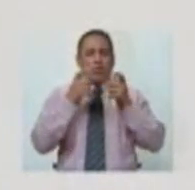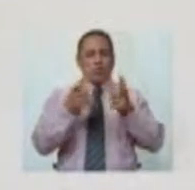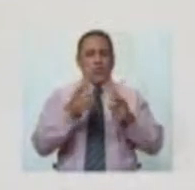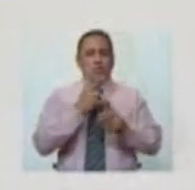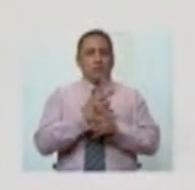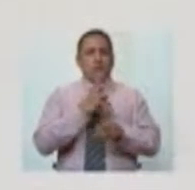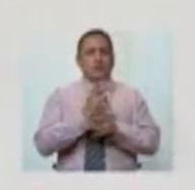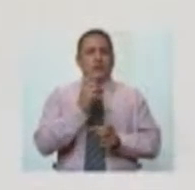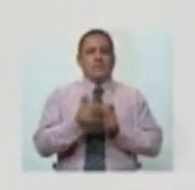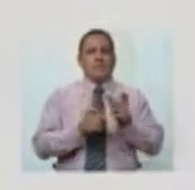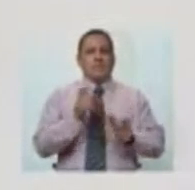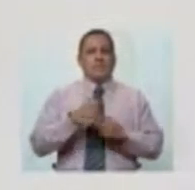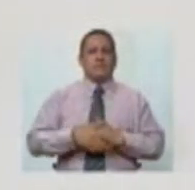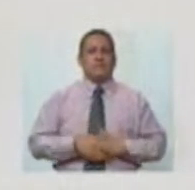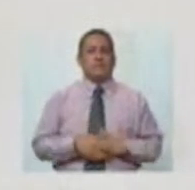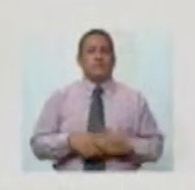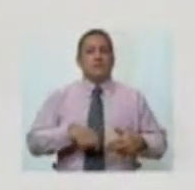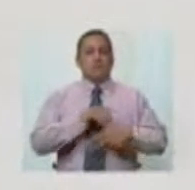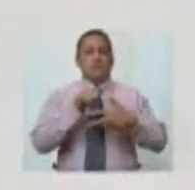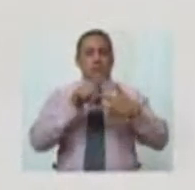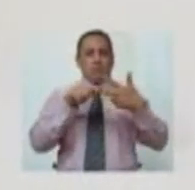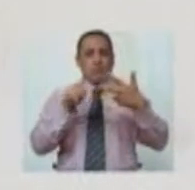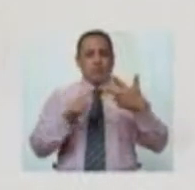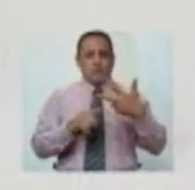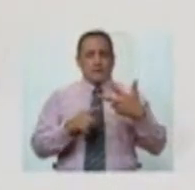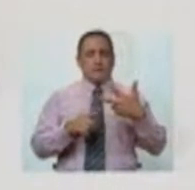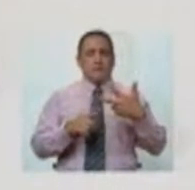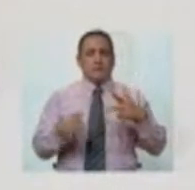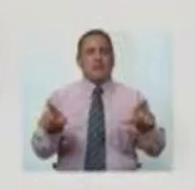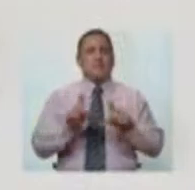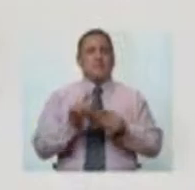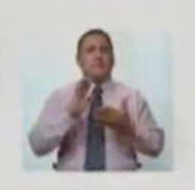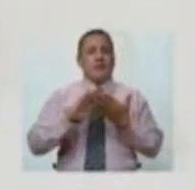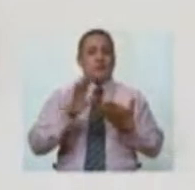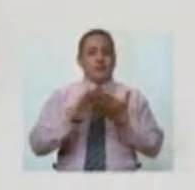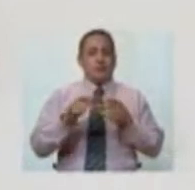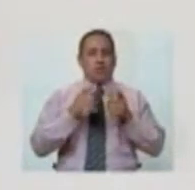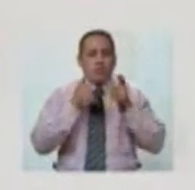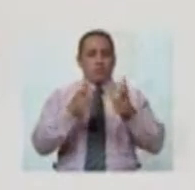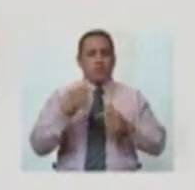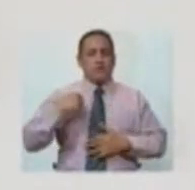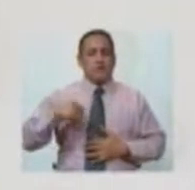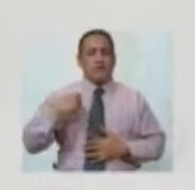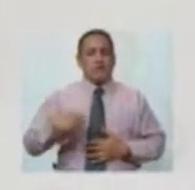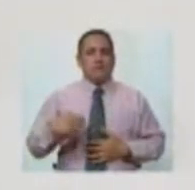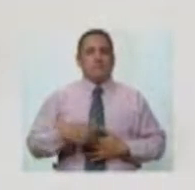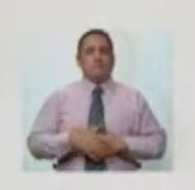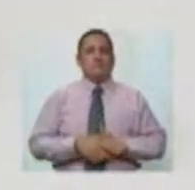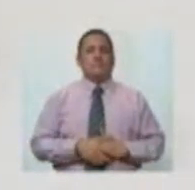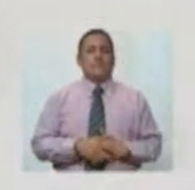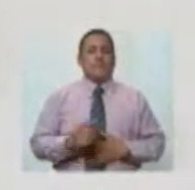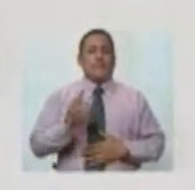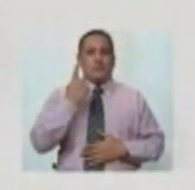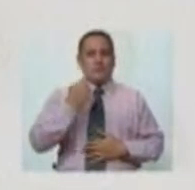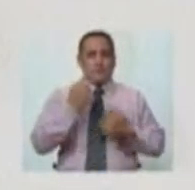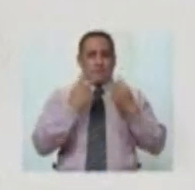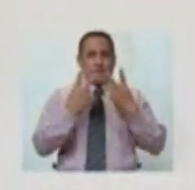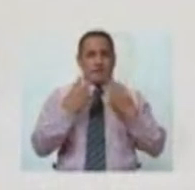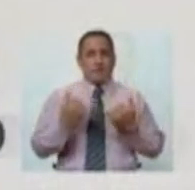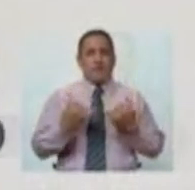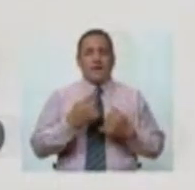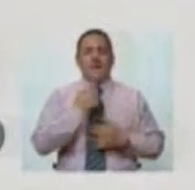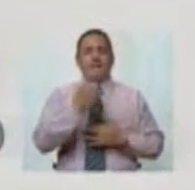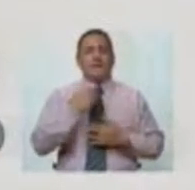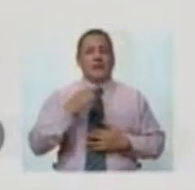o la prevención de la inseguridad. Ya. Entonces, tres elementos, en otras palabras. Autorización y supervisión municipal. Uh-huh. Tiene